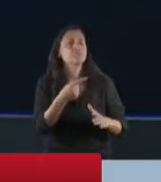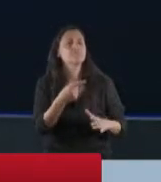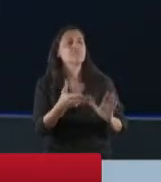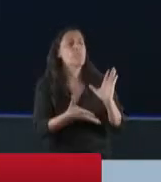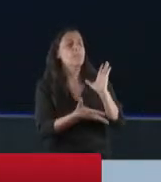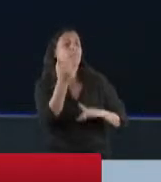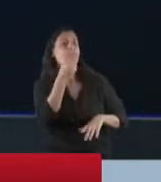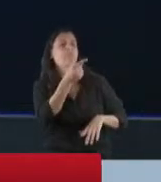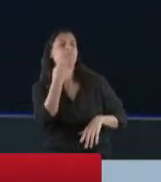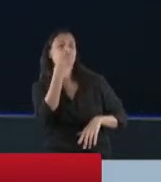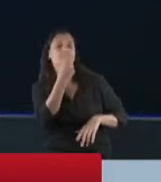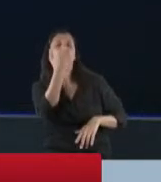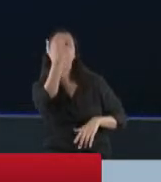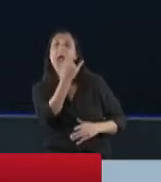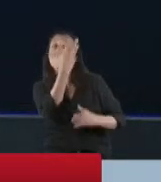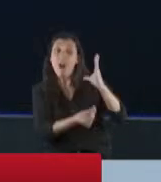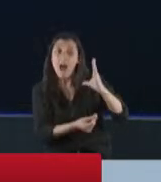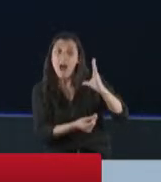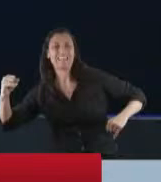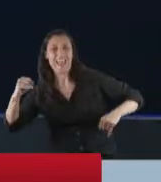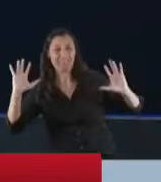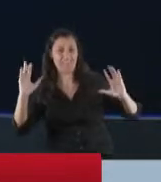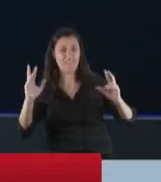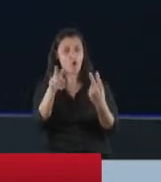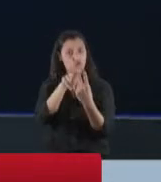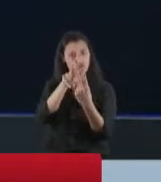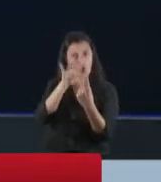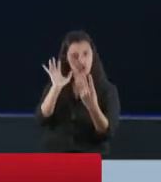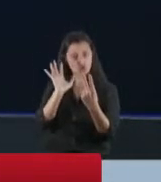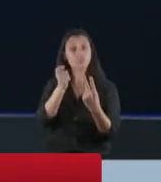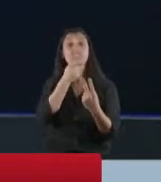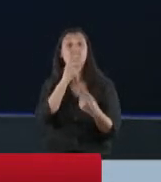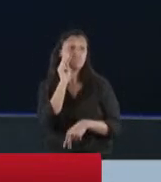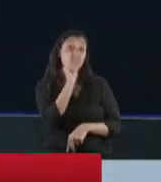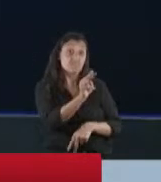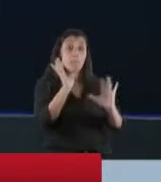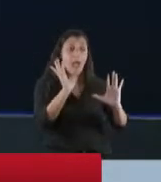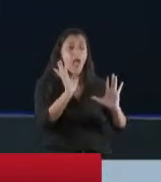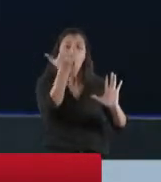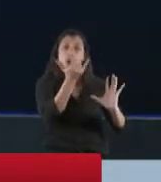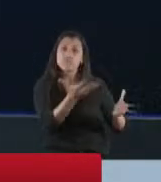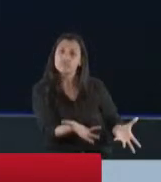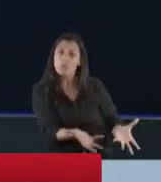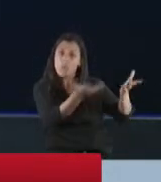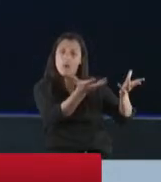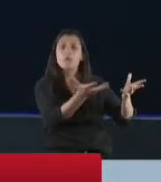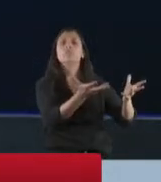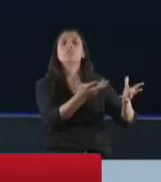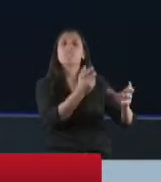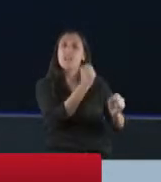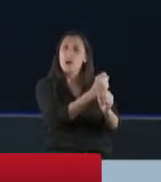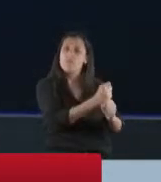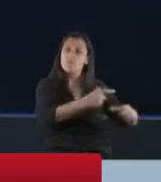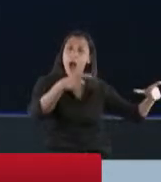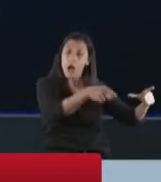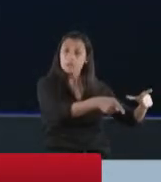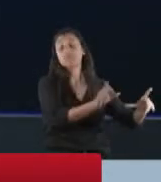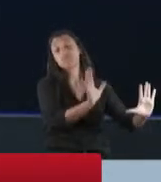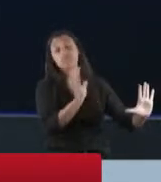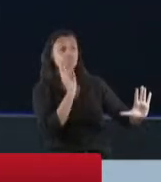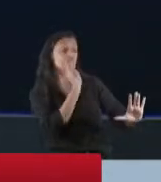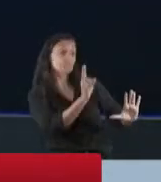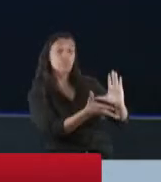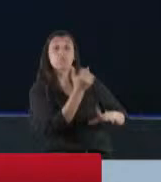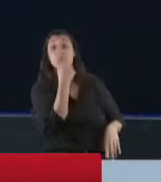un dilema, vamos a ver qué tipo de negociaciones se dan en los próximos días, pero creo que todo va a estar supeditado a lo que pase el martes en la causa de